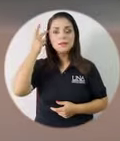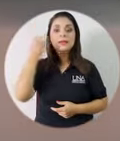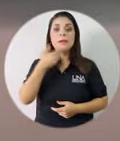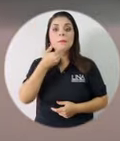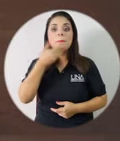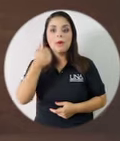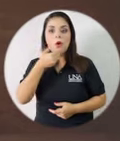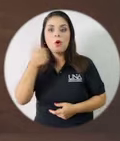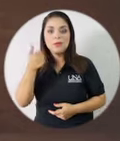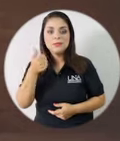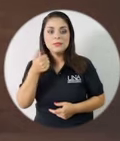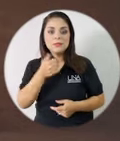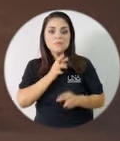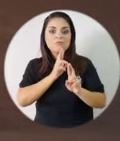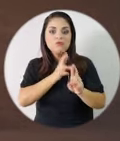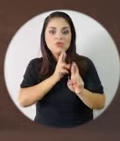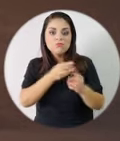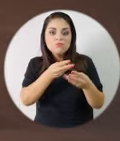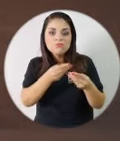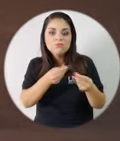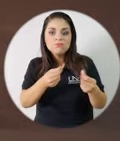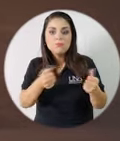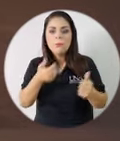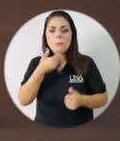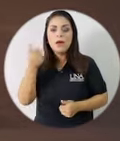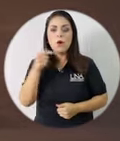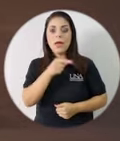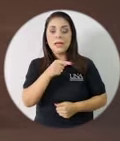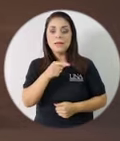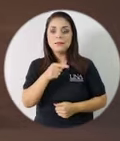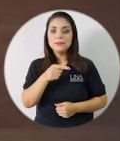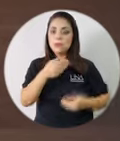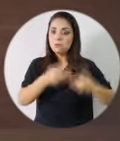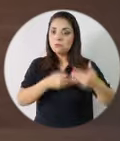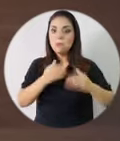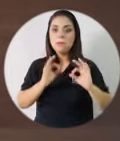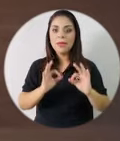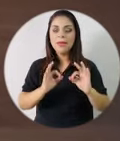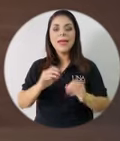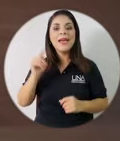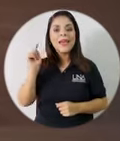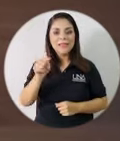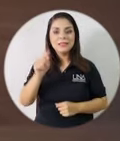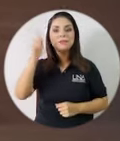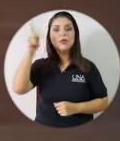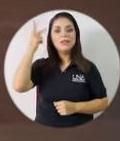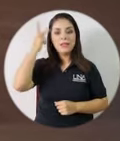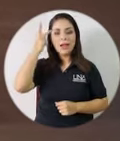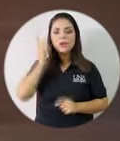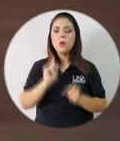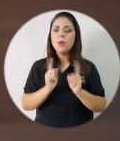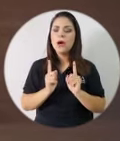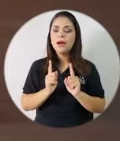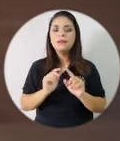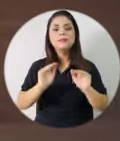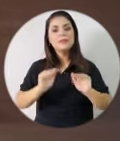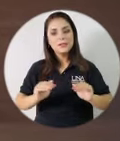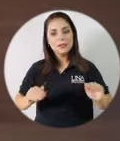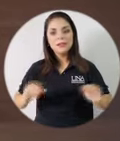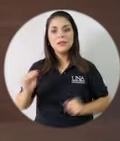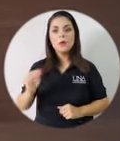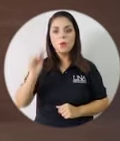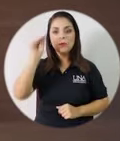resultados logren, si se hacen bien y oportunamente, son precisamente las políticas de niñez y adolescencia. Son las políticas